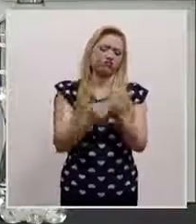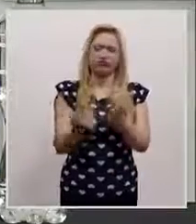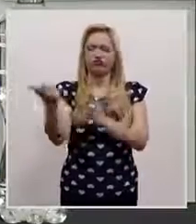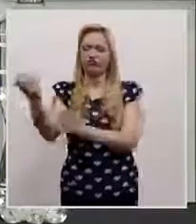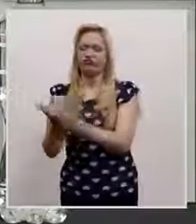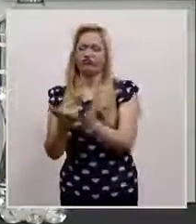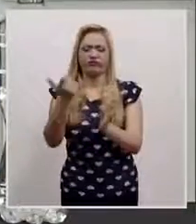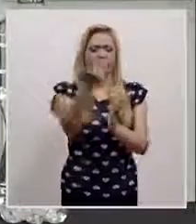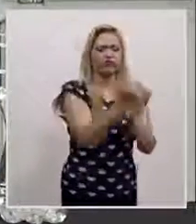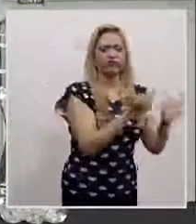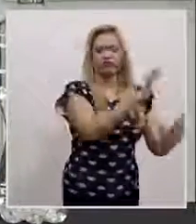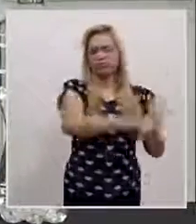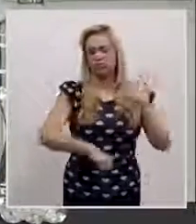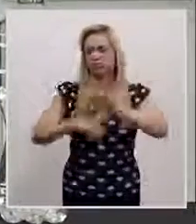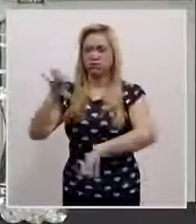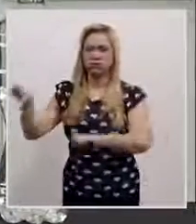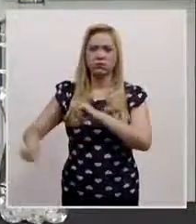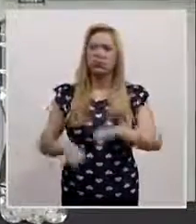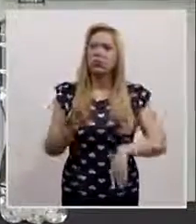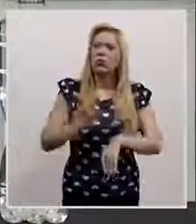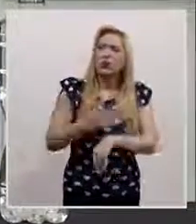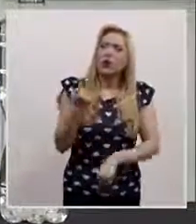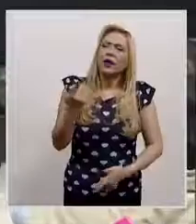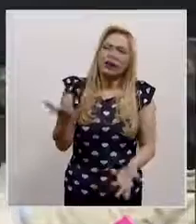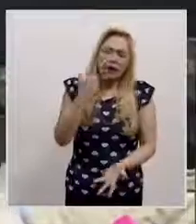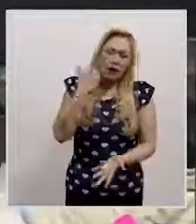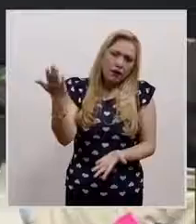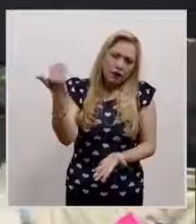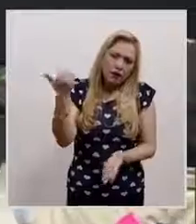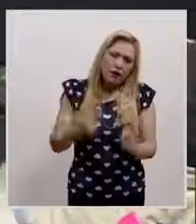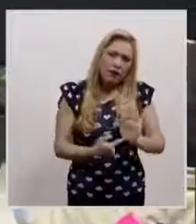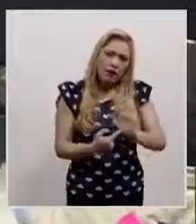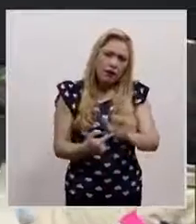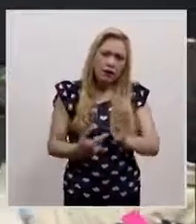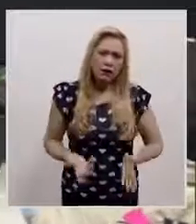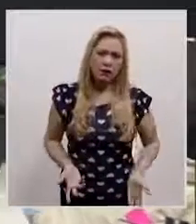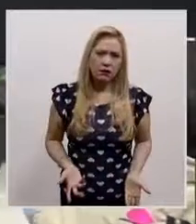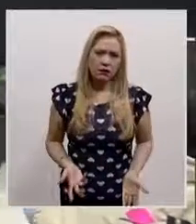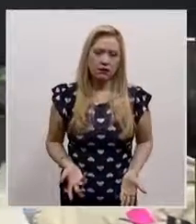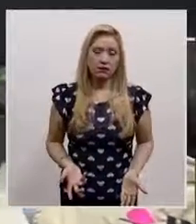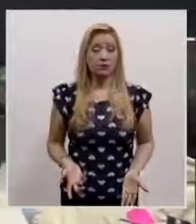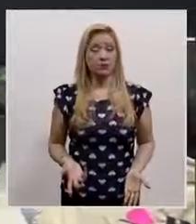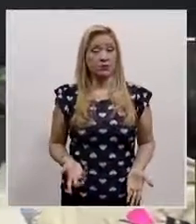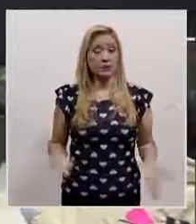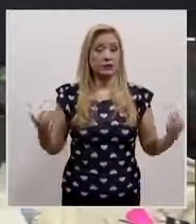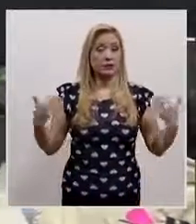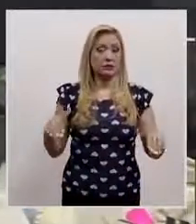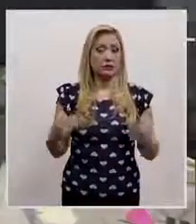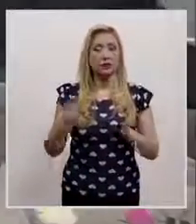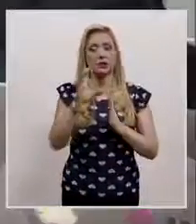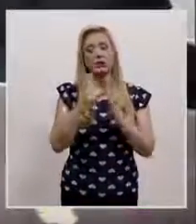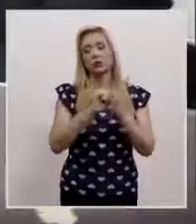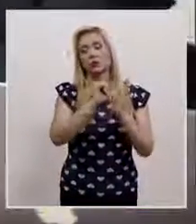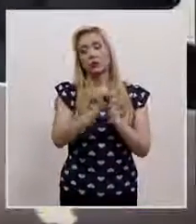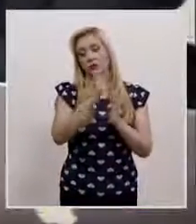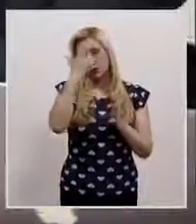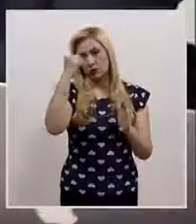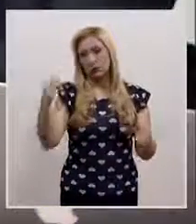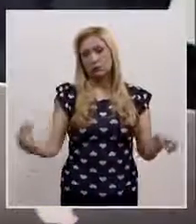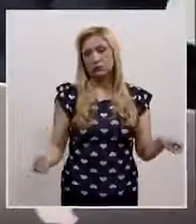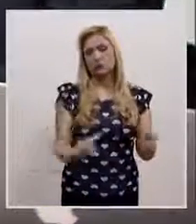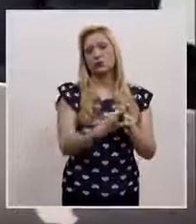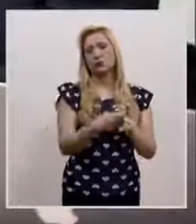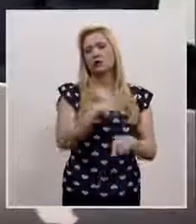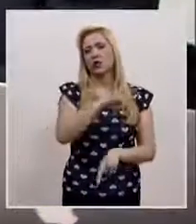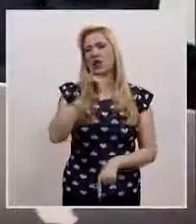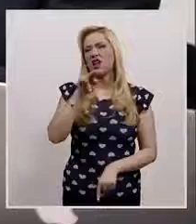ahora tendrán que justificar por qué se aplica un recorte derivado de la resolución de la controversia constitucional presentada por el ine la